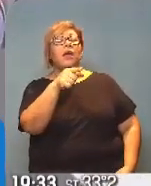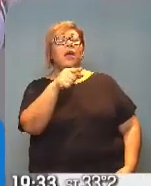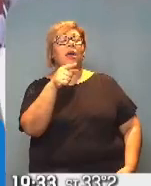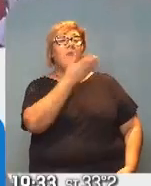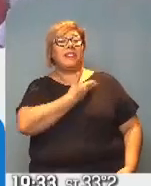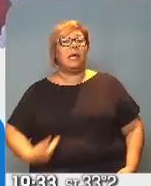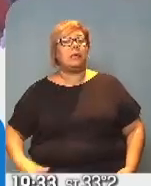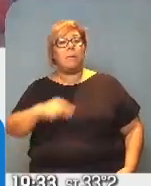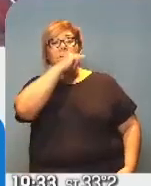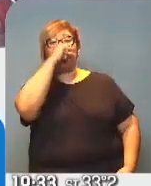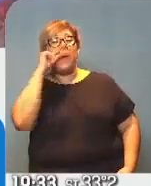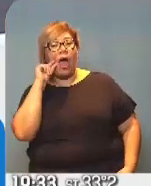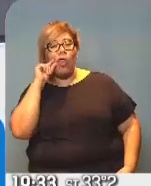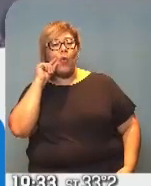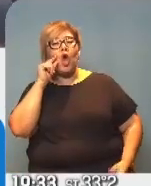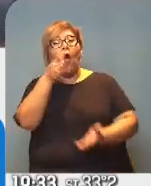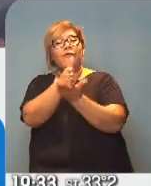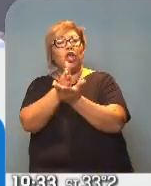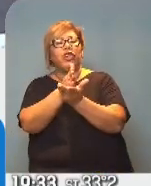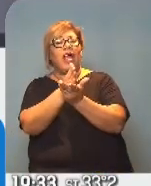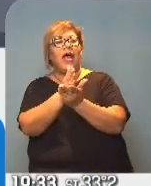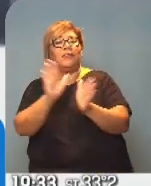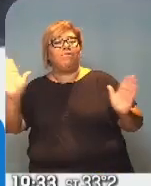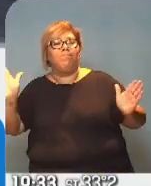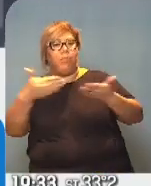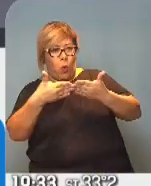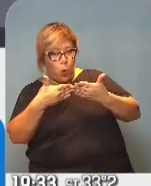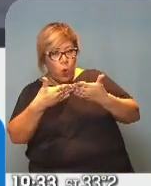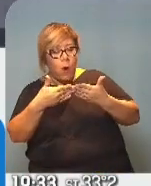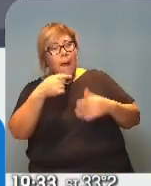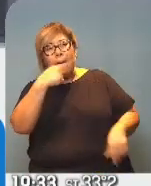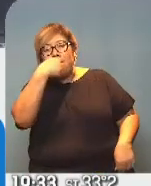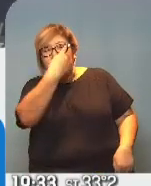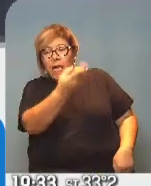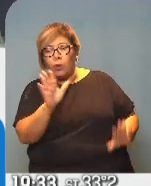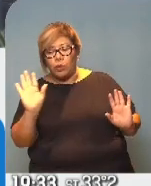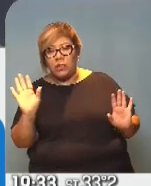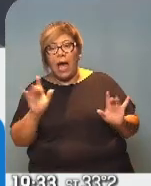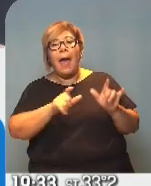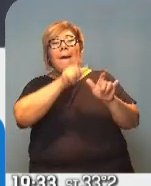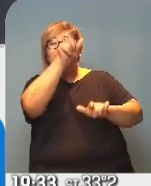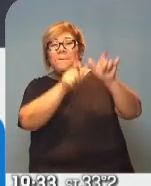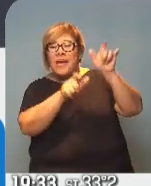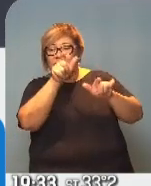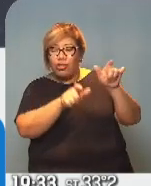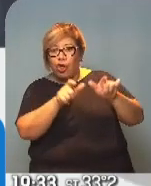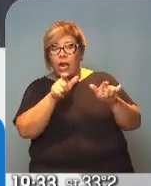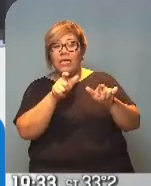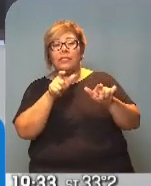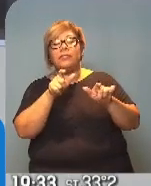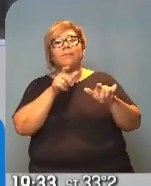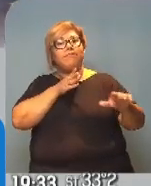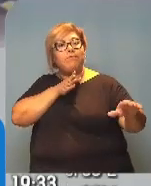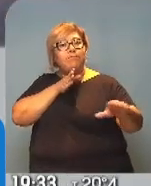está organizando otro recital del lado de Venezuela. ¿Puede pasar la multitud que Guaidó quiere llevar para ingresar la